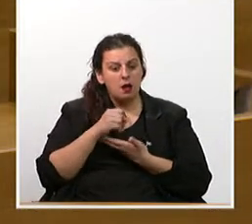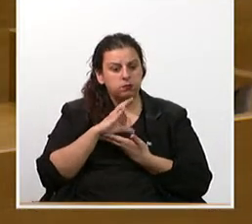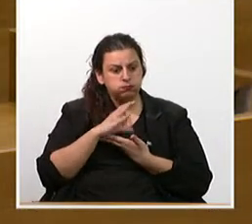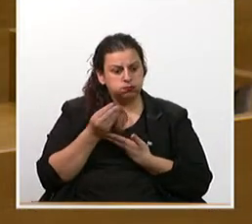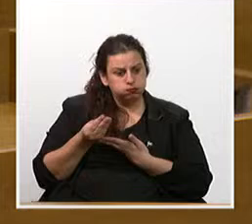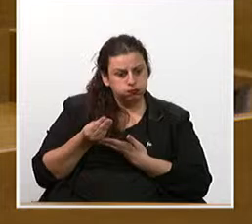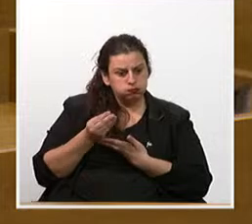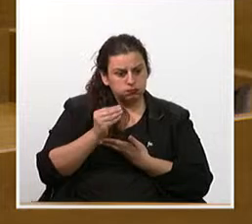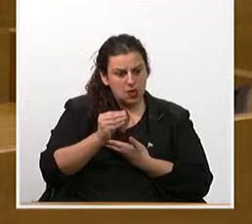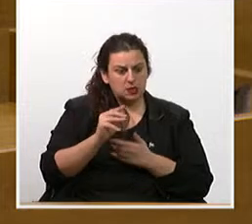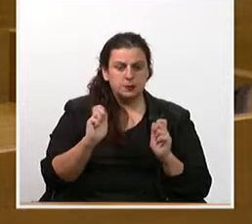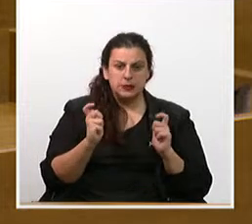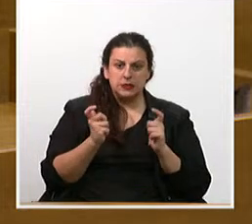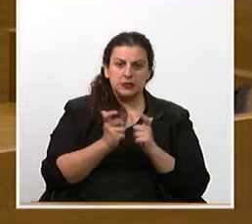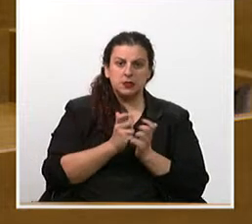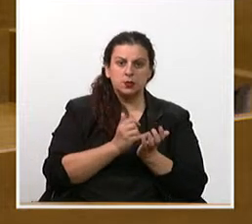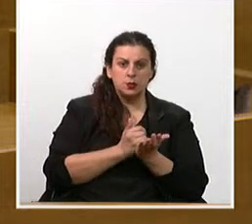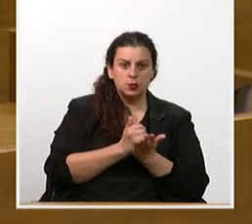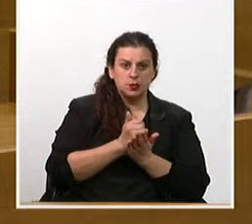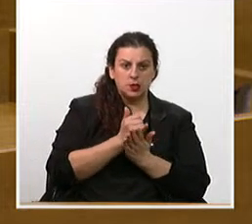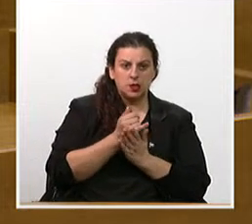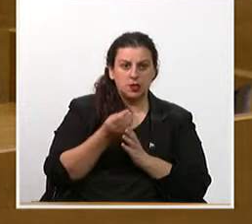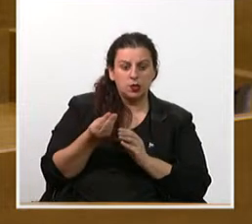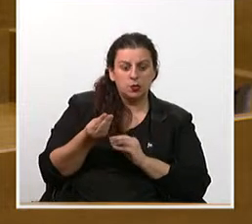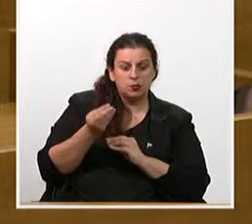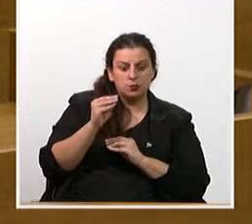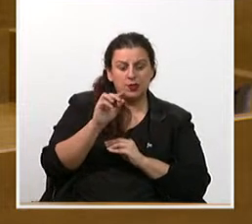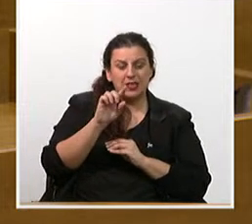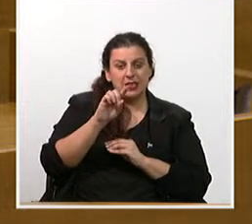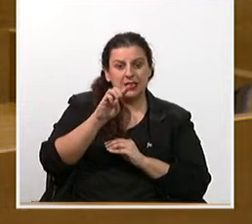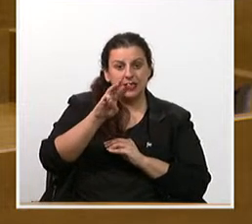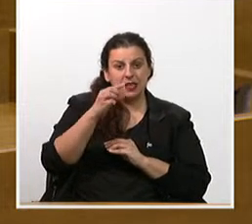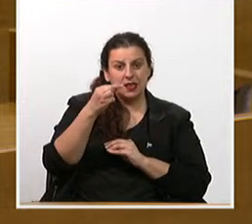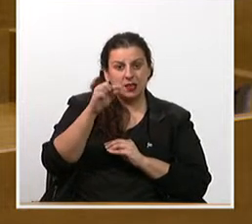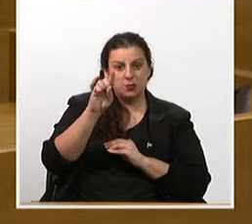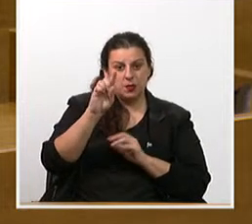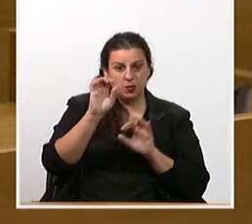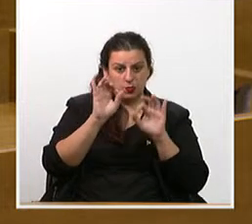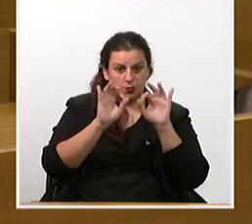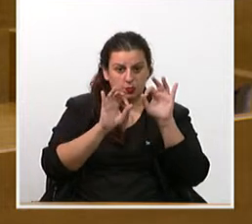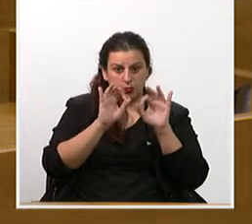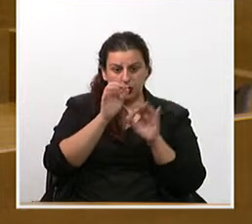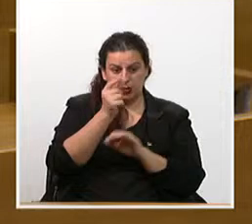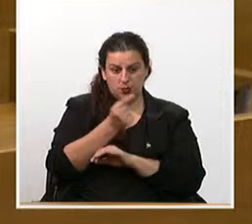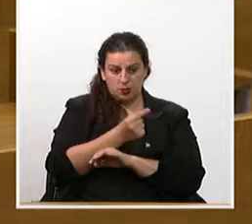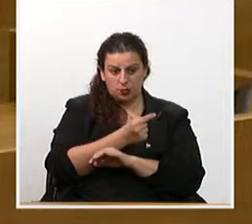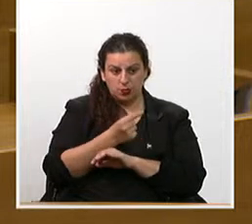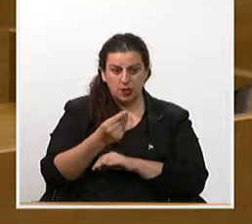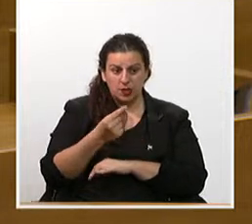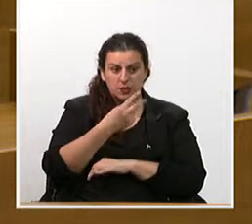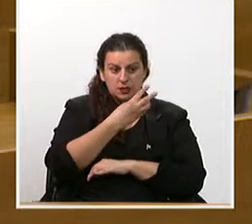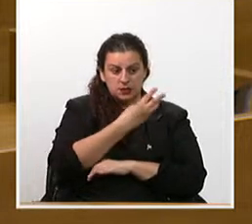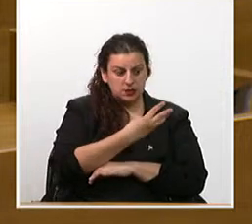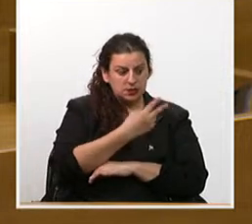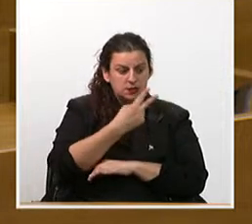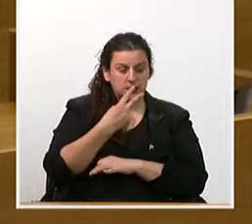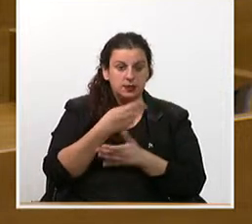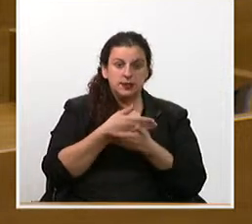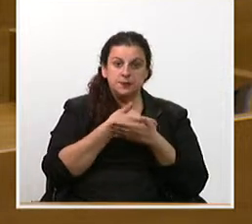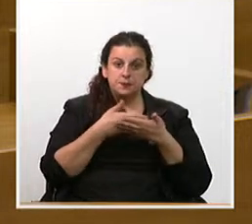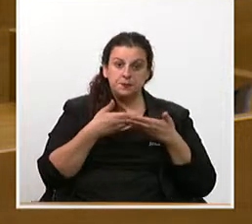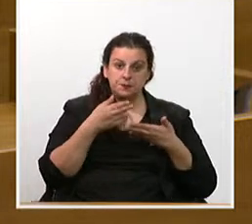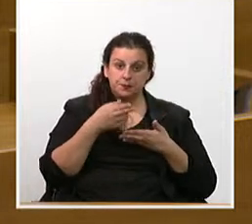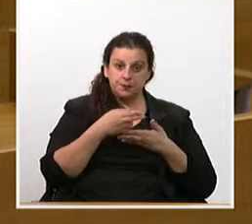de seguros agrarios en un 13,1 por lo que supone un importe total de 32 millones de